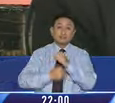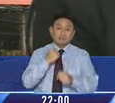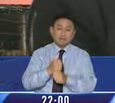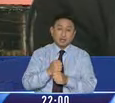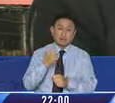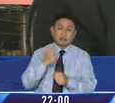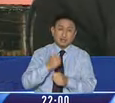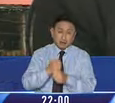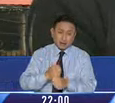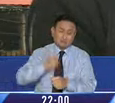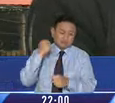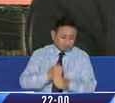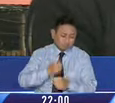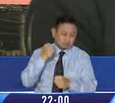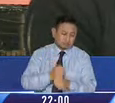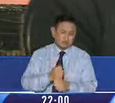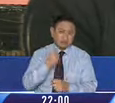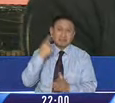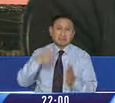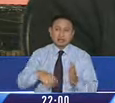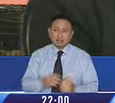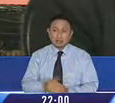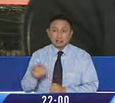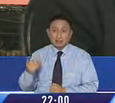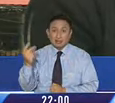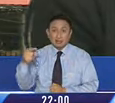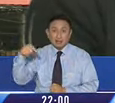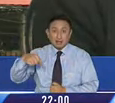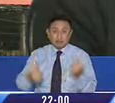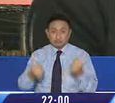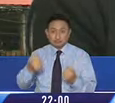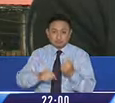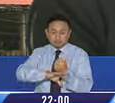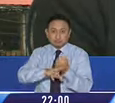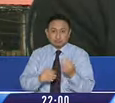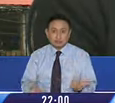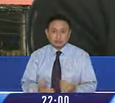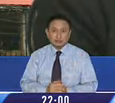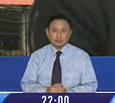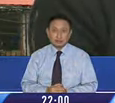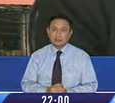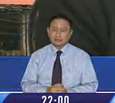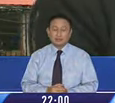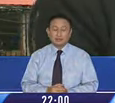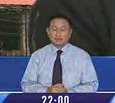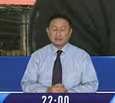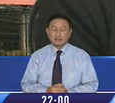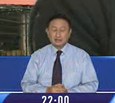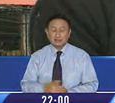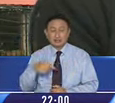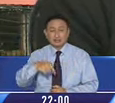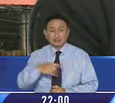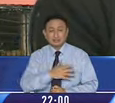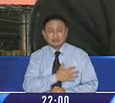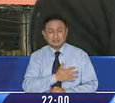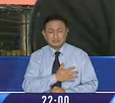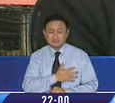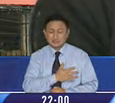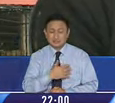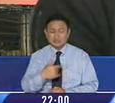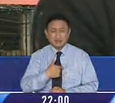qué? En cuestión de minutos se lleven. Entonces, realmente es un